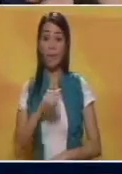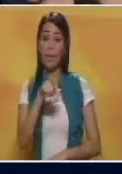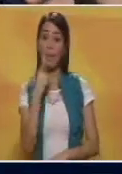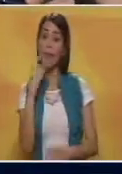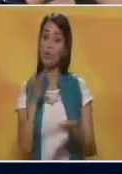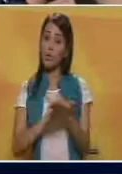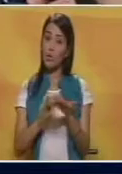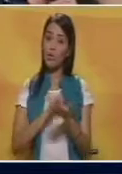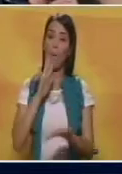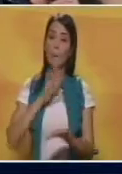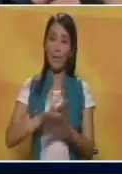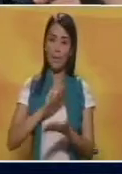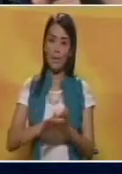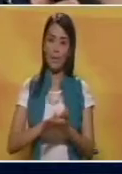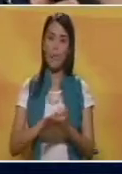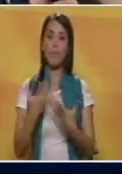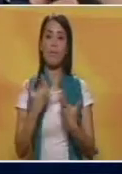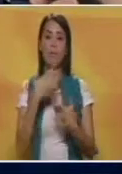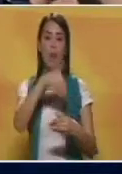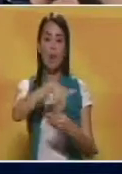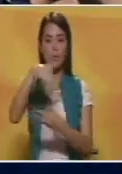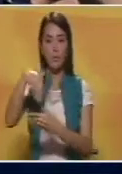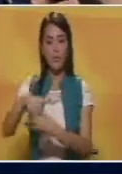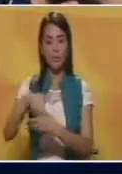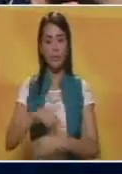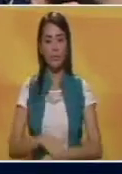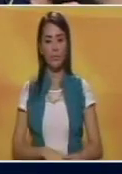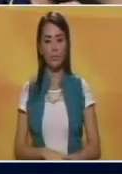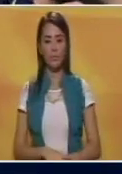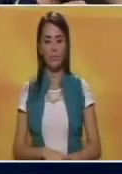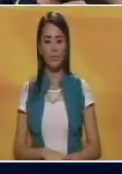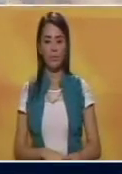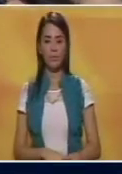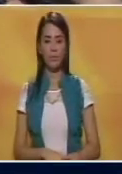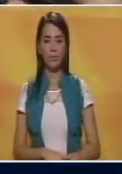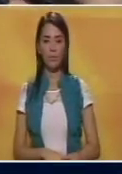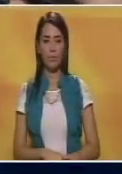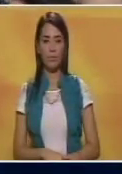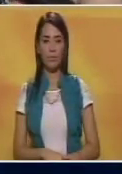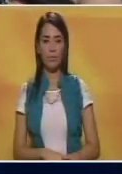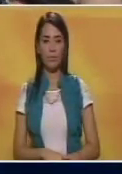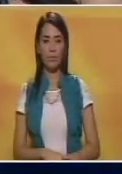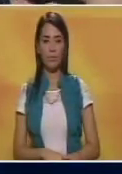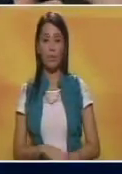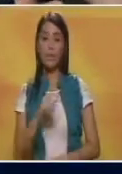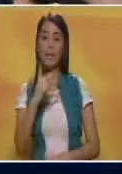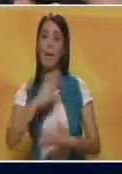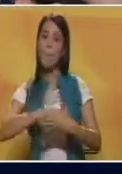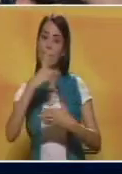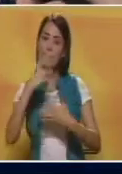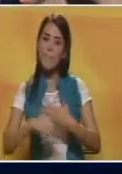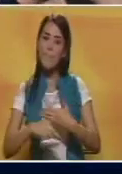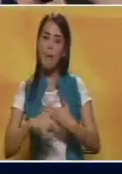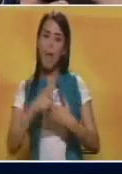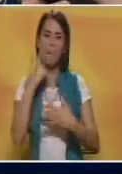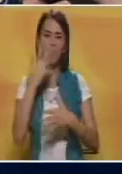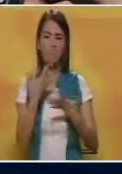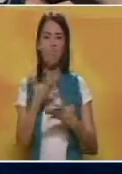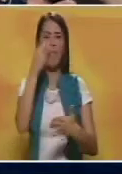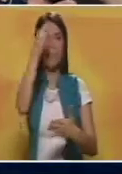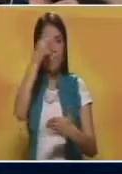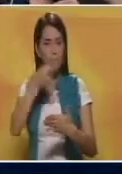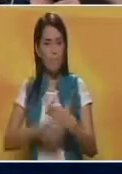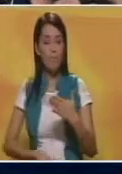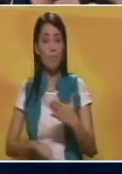pacífica la solución electoral a partir del diario ponerse en el plan de prohibirle a